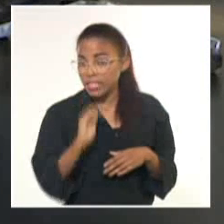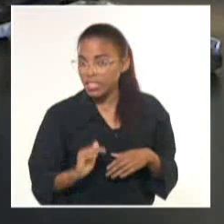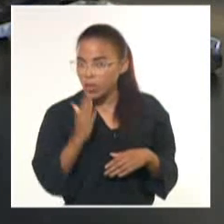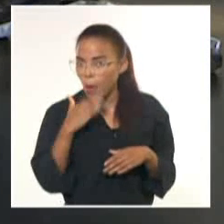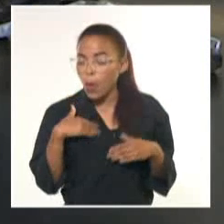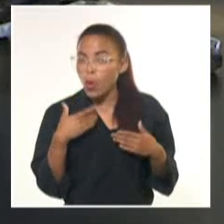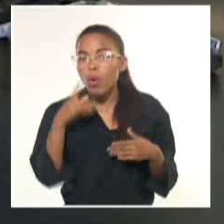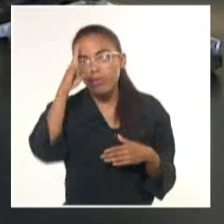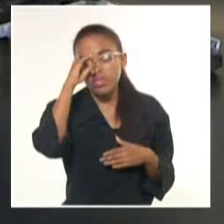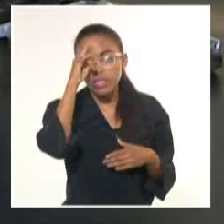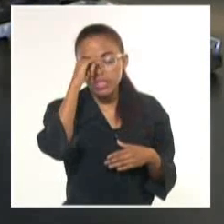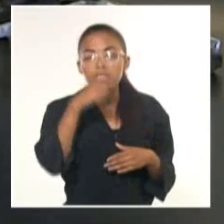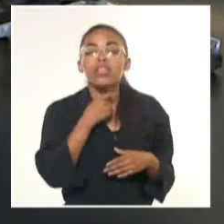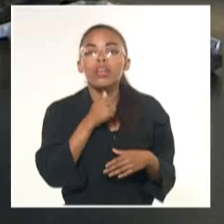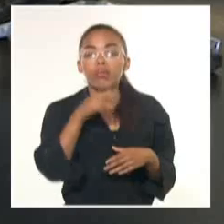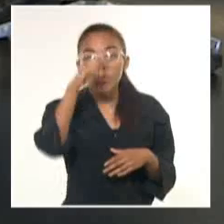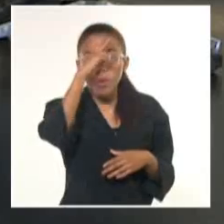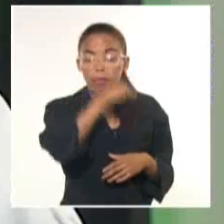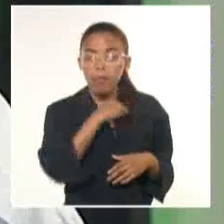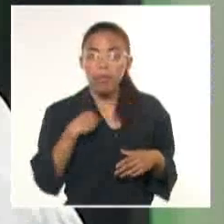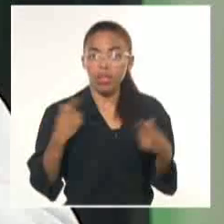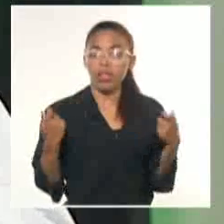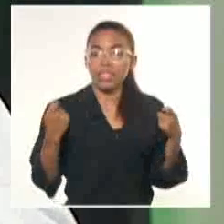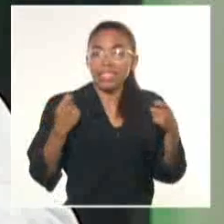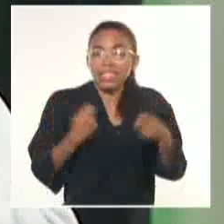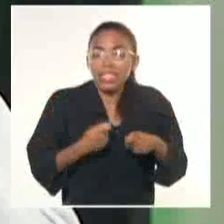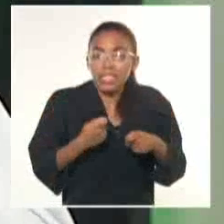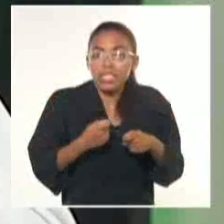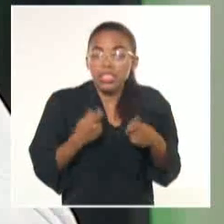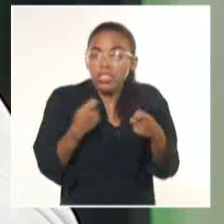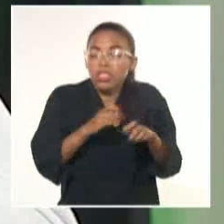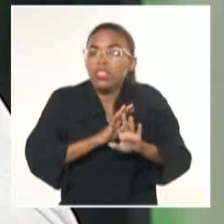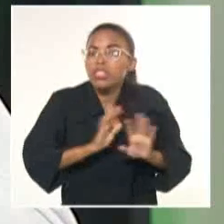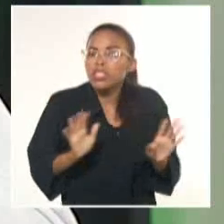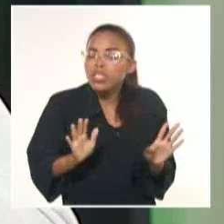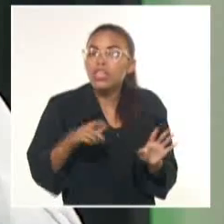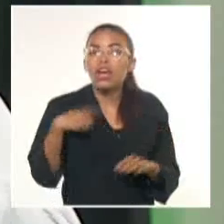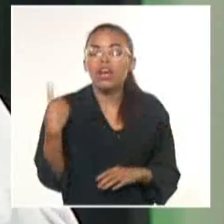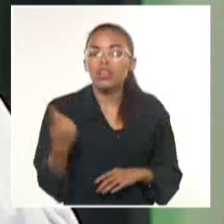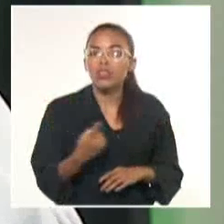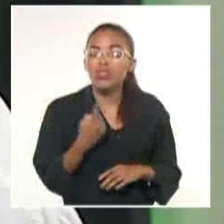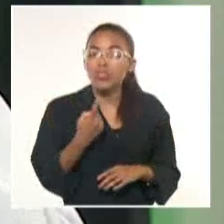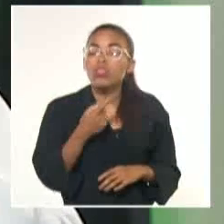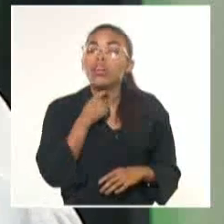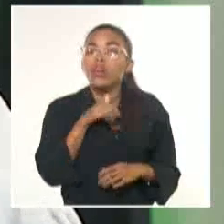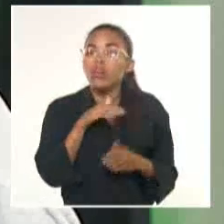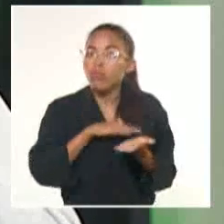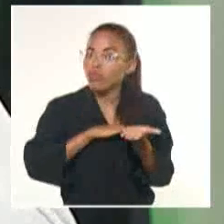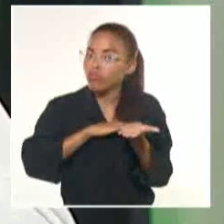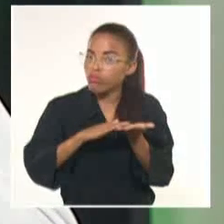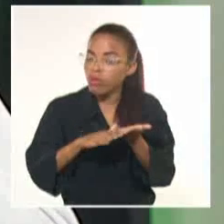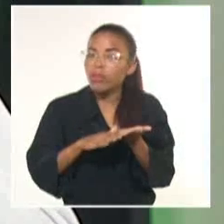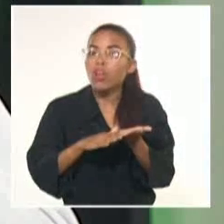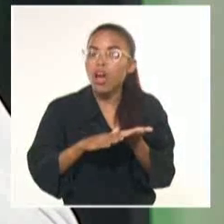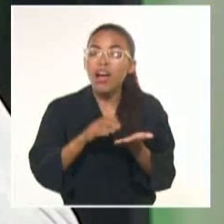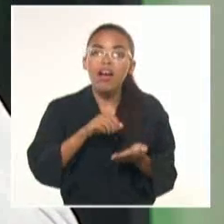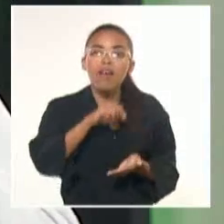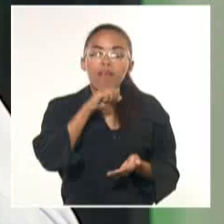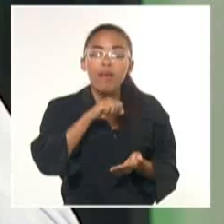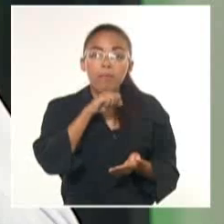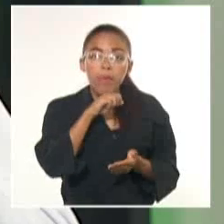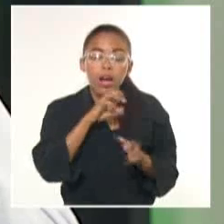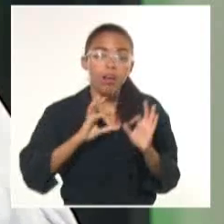decidido desde el punto de vista médico la conducta que se iba a tomar, se pide el consentimiento del familiar y el familiar accede a que se le haga